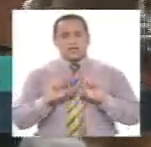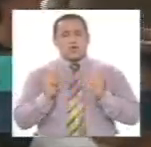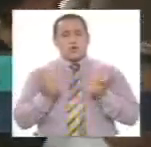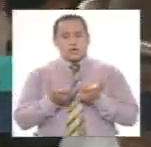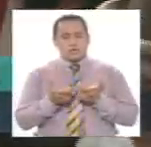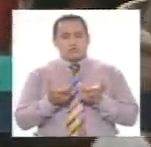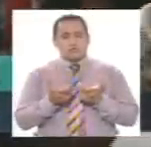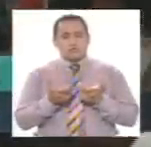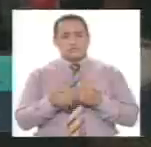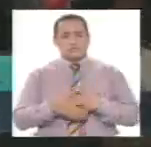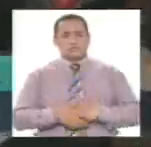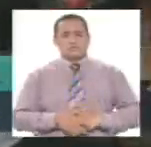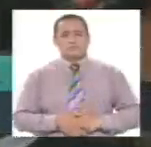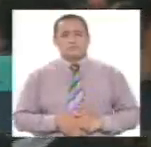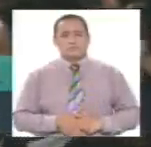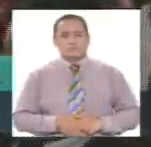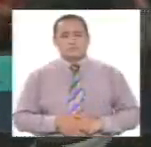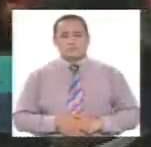Congreso,